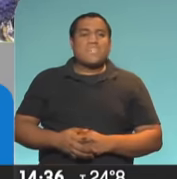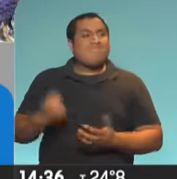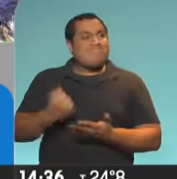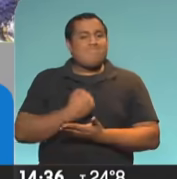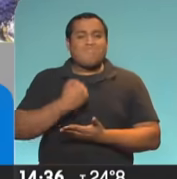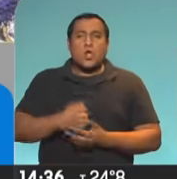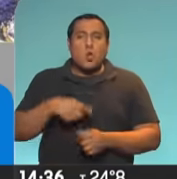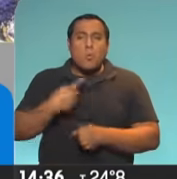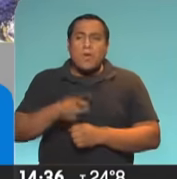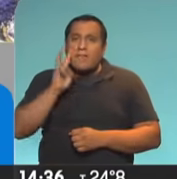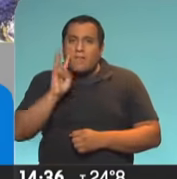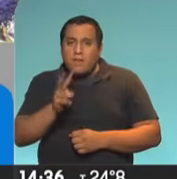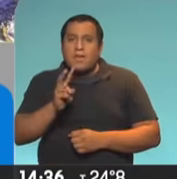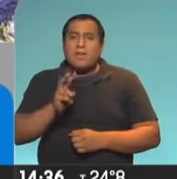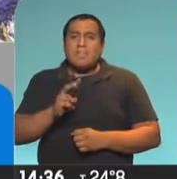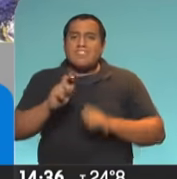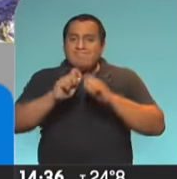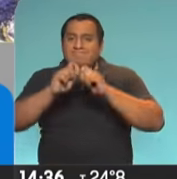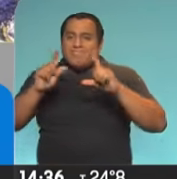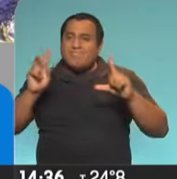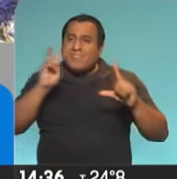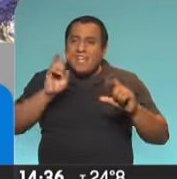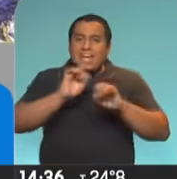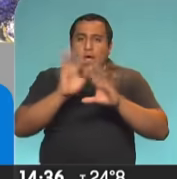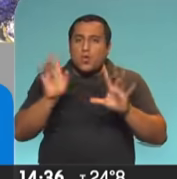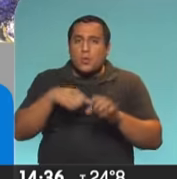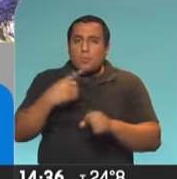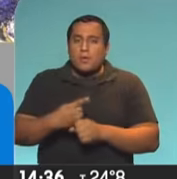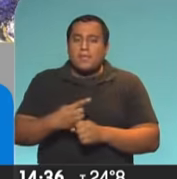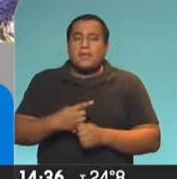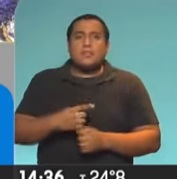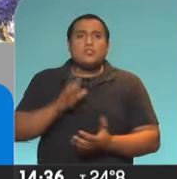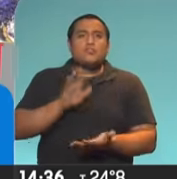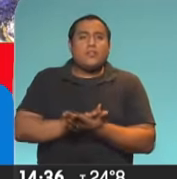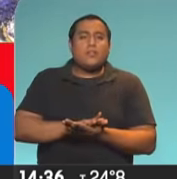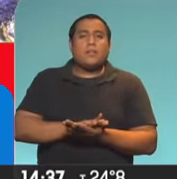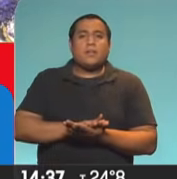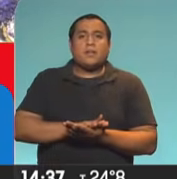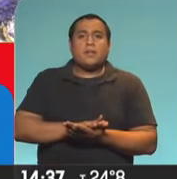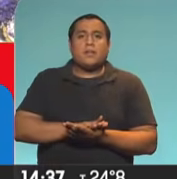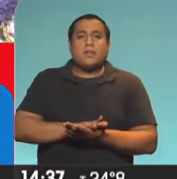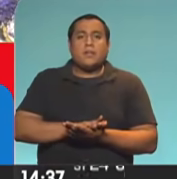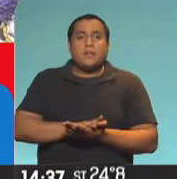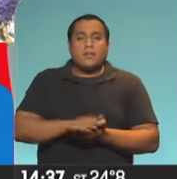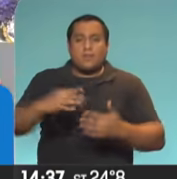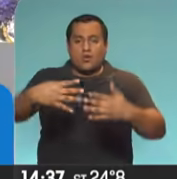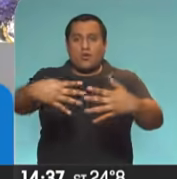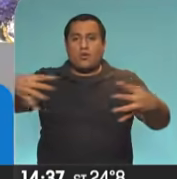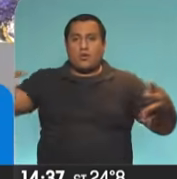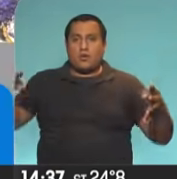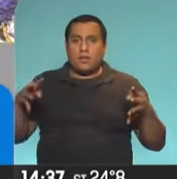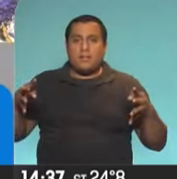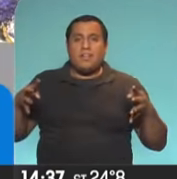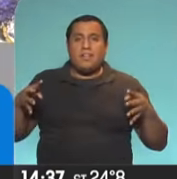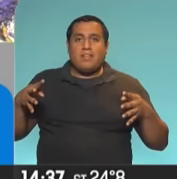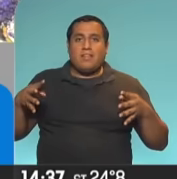no podemos verlo, ¿no? La imagen no nos permite tener una visión clara acerca de si el corralito ese que permitía el